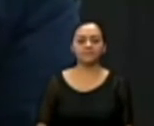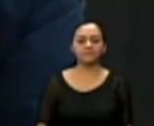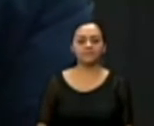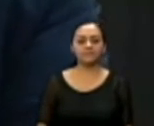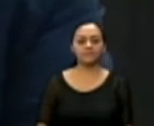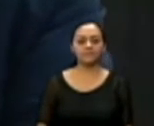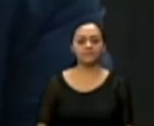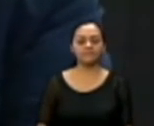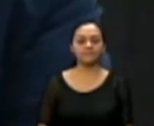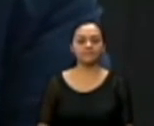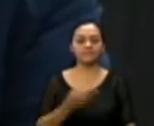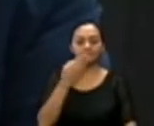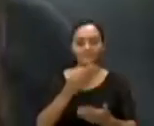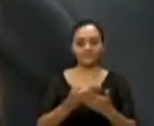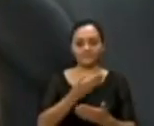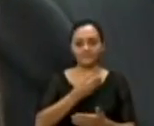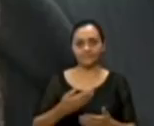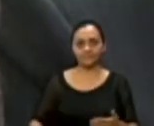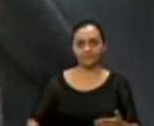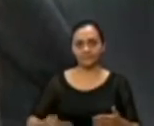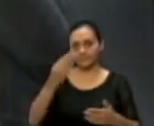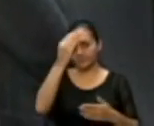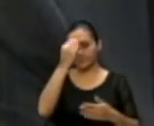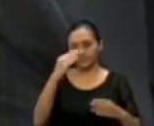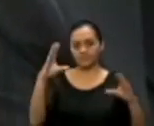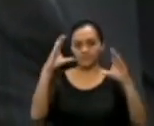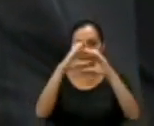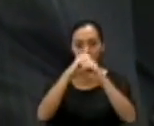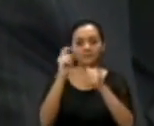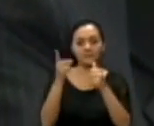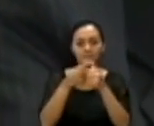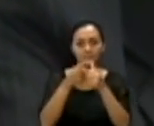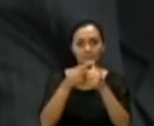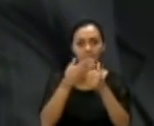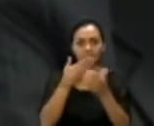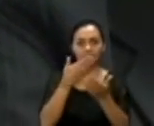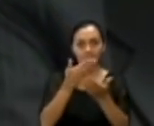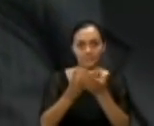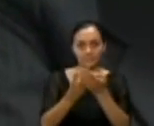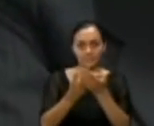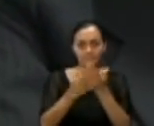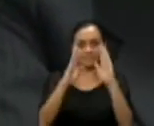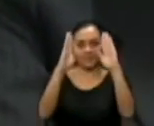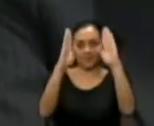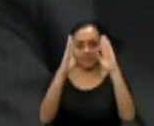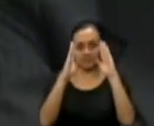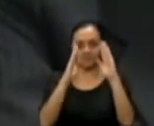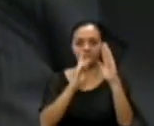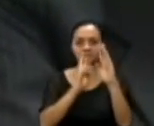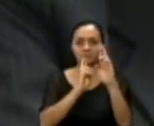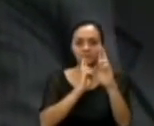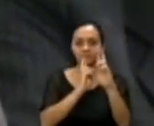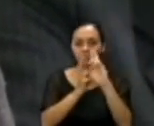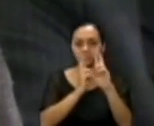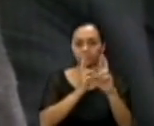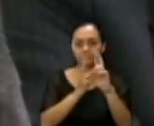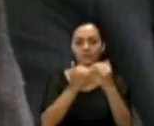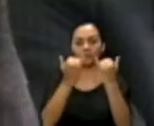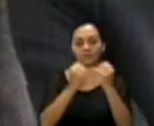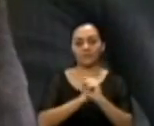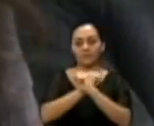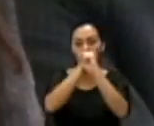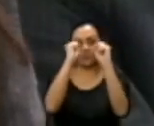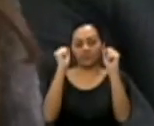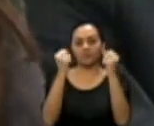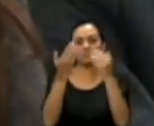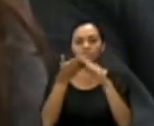voz gracias presidente buenas noches primero que nada le agradezco su gentil o su gentileza por responder la pregunta en la mañana había dado la temática en